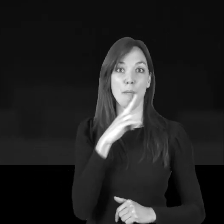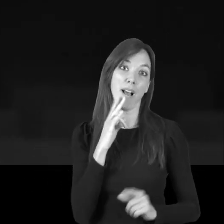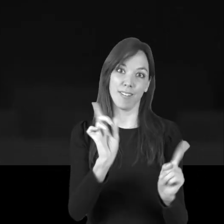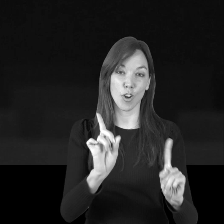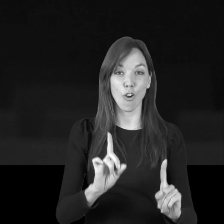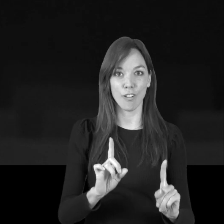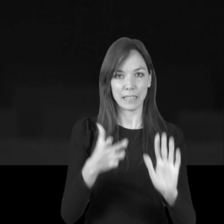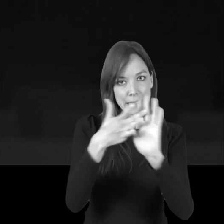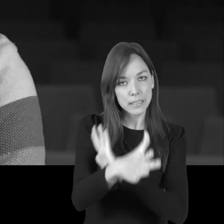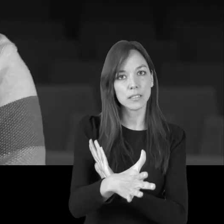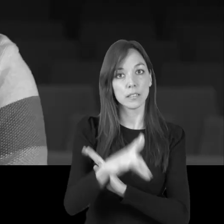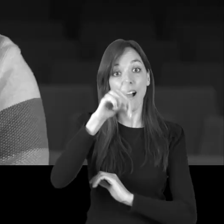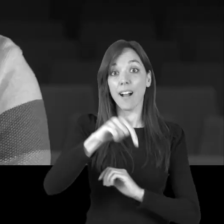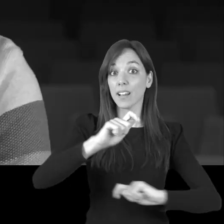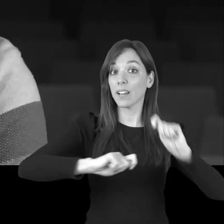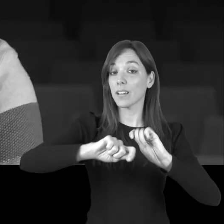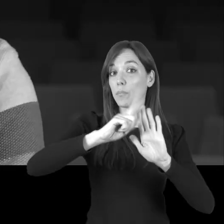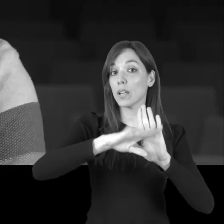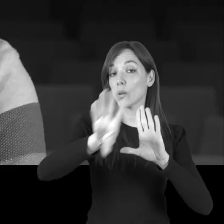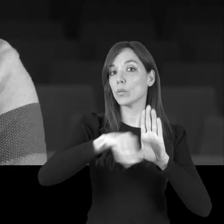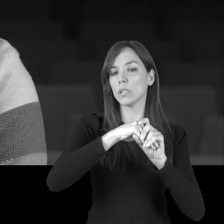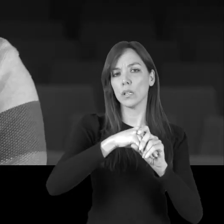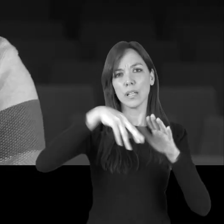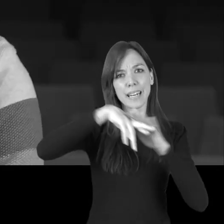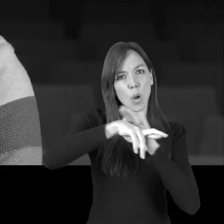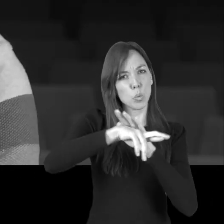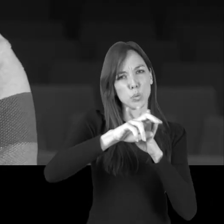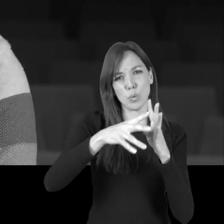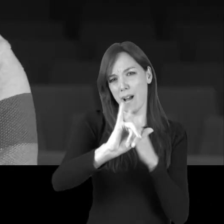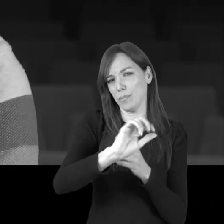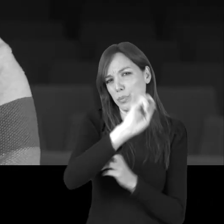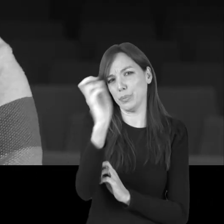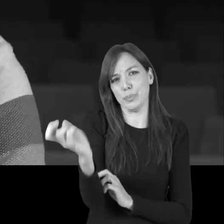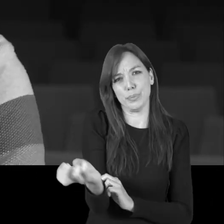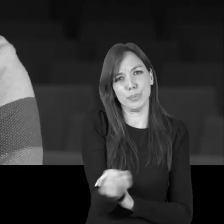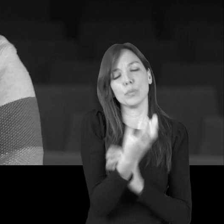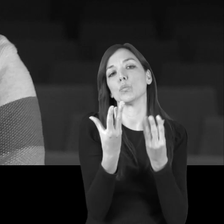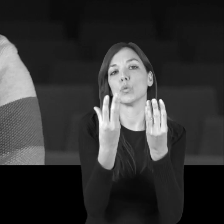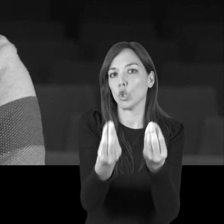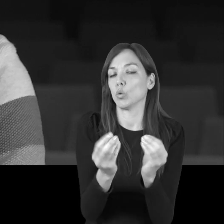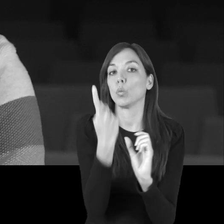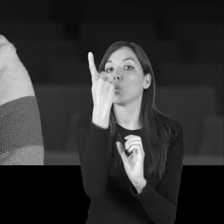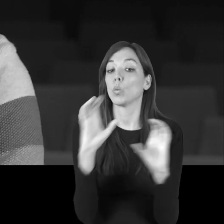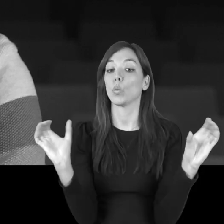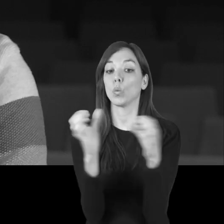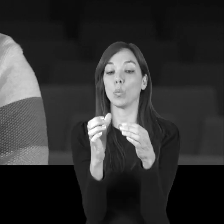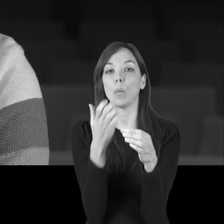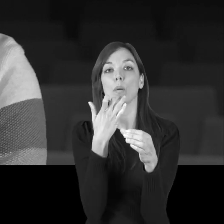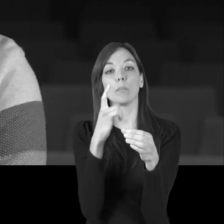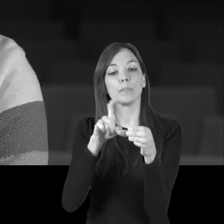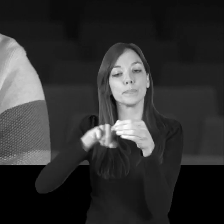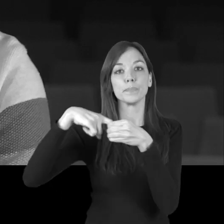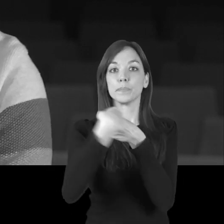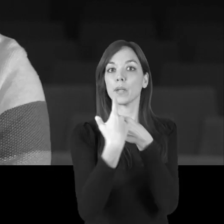duele a mí, no le duele a mi madre. Aquí en Plena Inclusión hay herramientas de muchos tipos, como el valor de la diferencia, hay un grupo